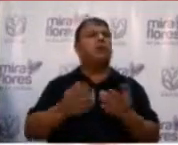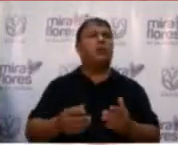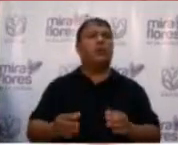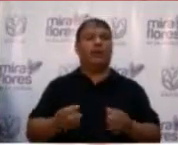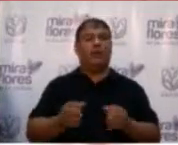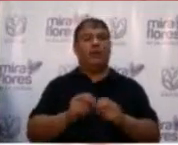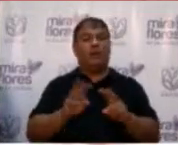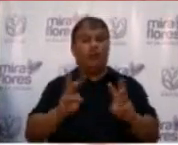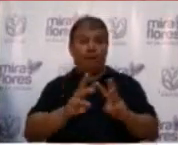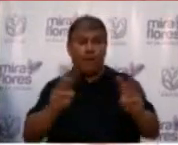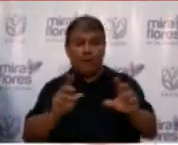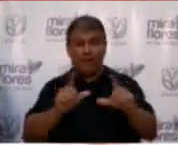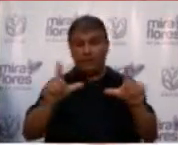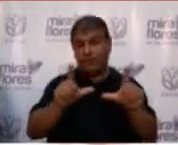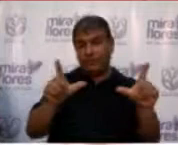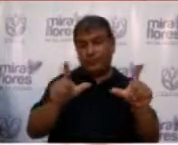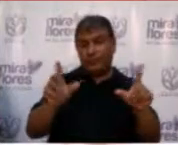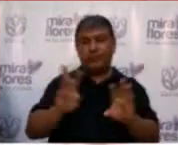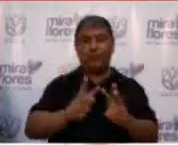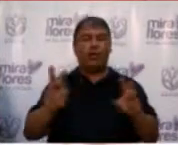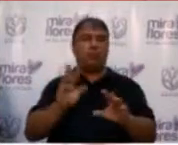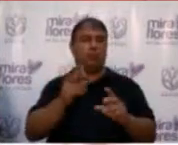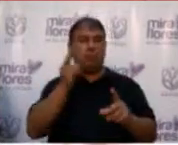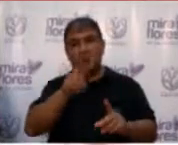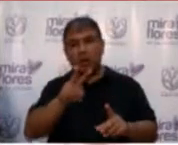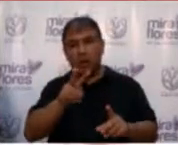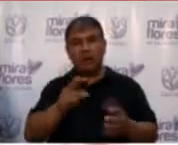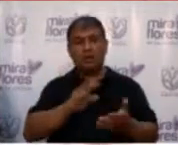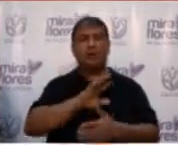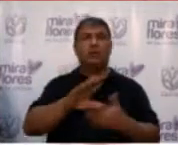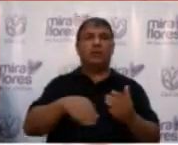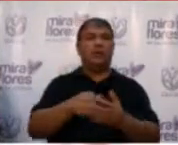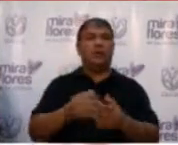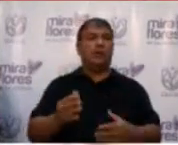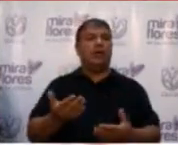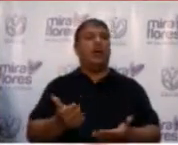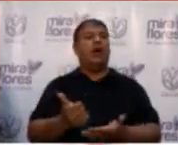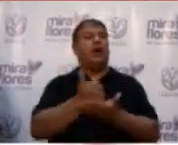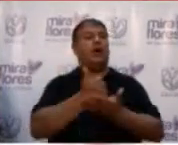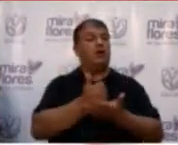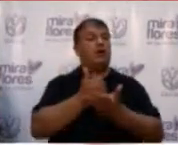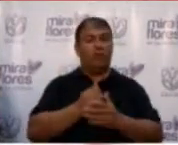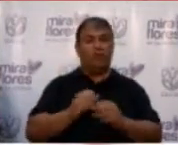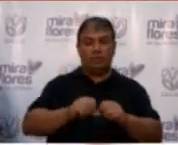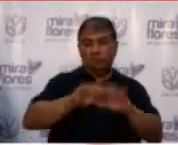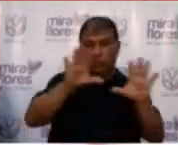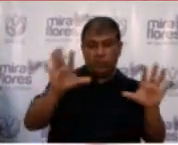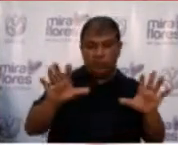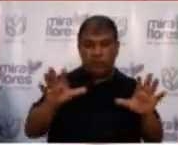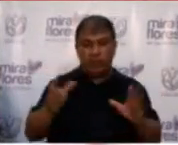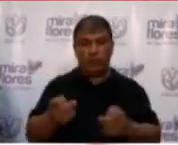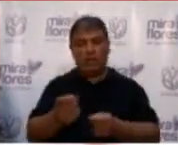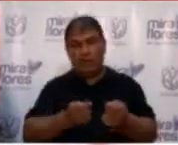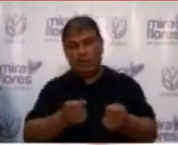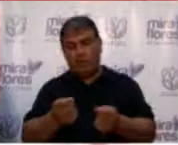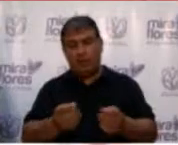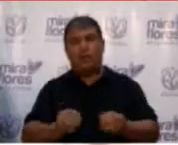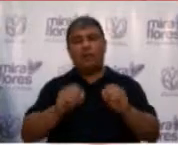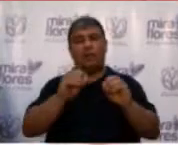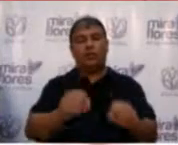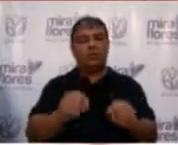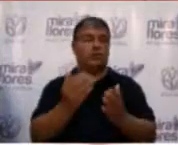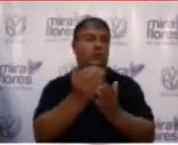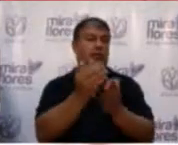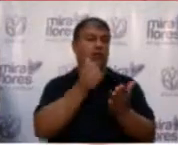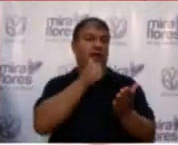la transmisión en directo de estas sesiones que nos pueden ver y que eso abona en el eje de transparencia que está establecido en